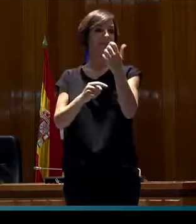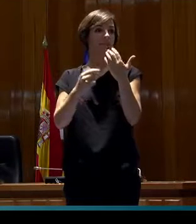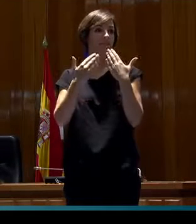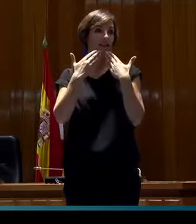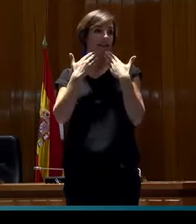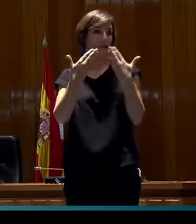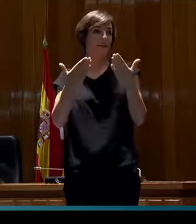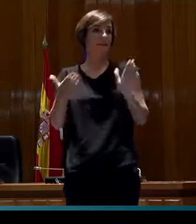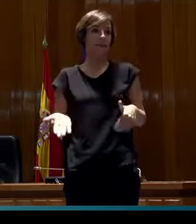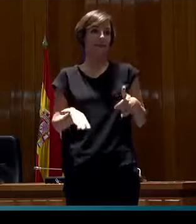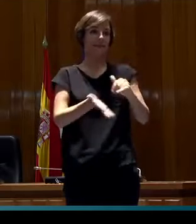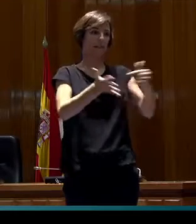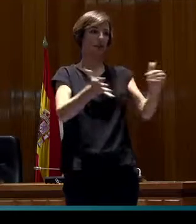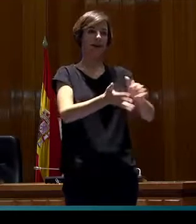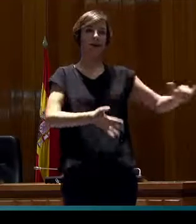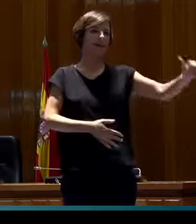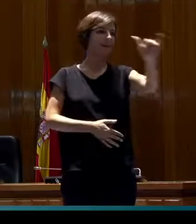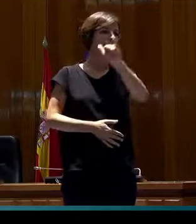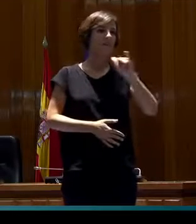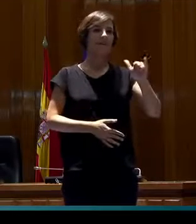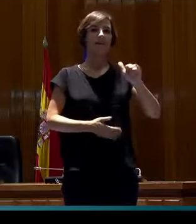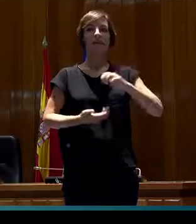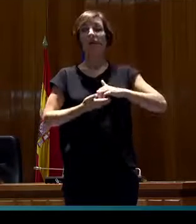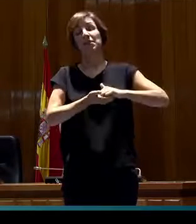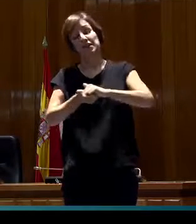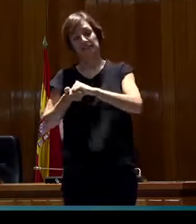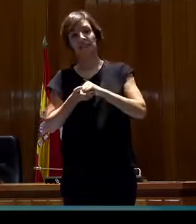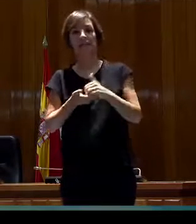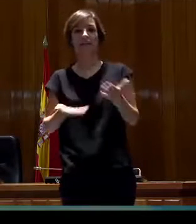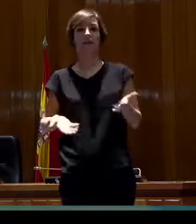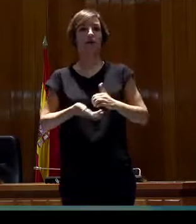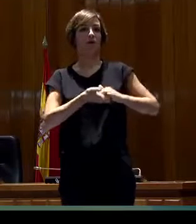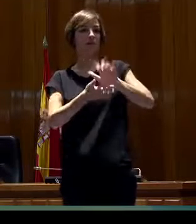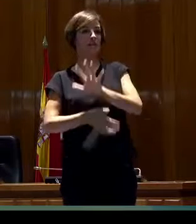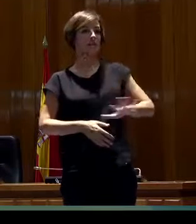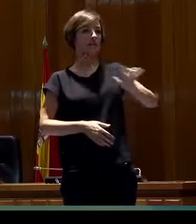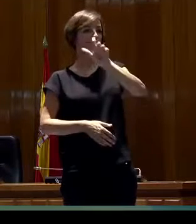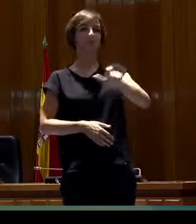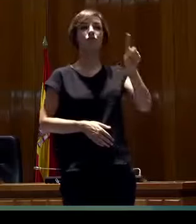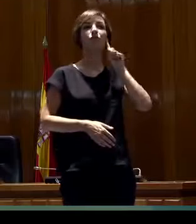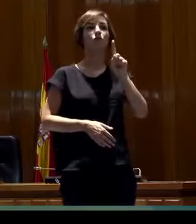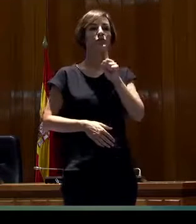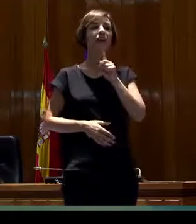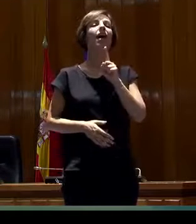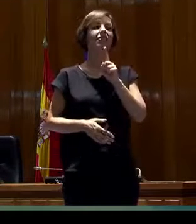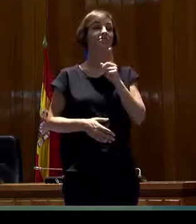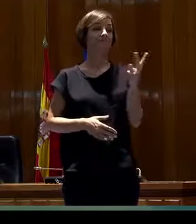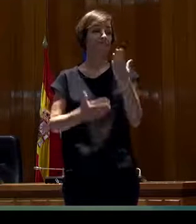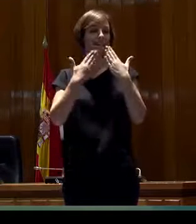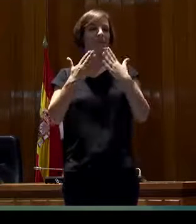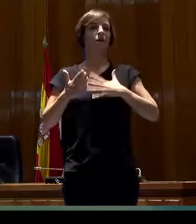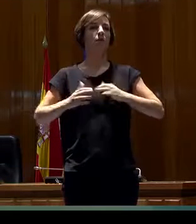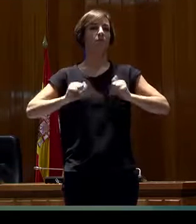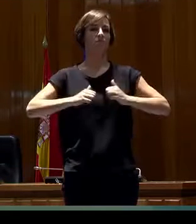entorno tecnológico, la CENSA, en este caso la Confederación Estatal de Personas Sordas, ha podido poner en marcha este